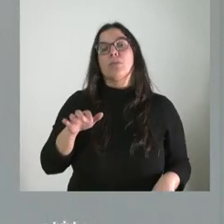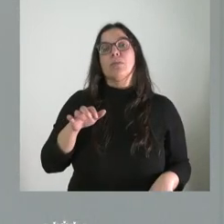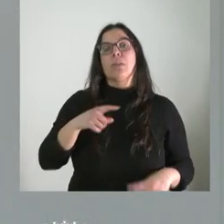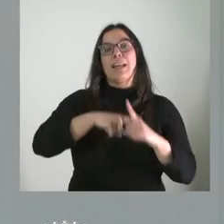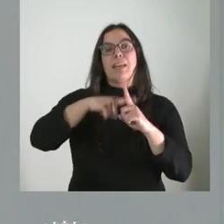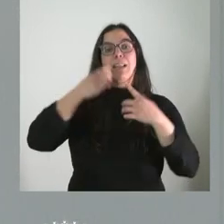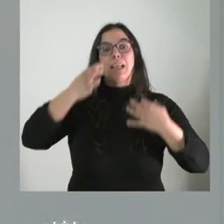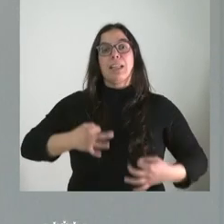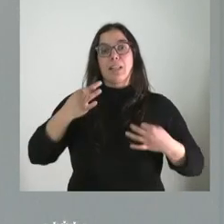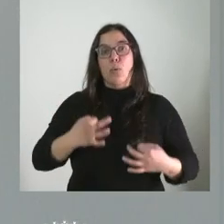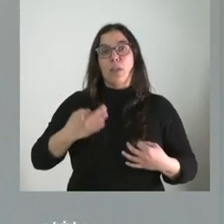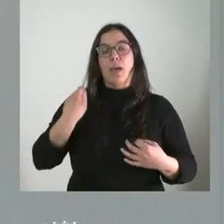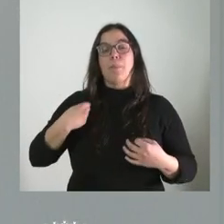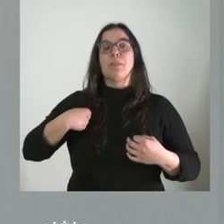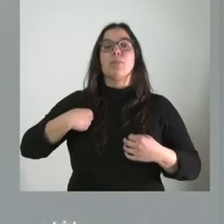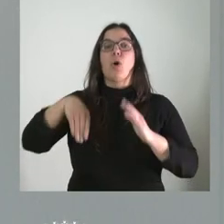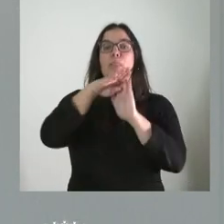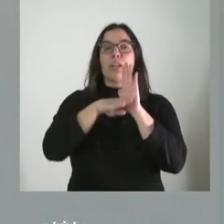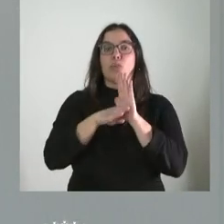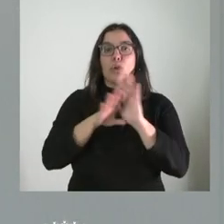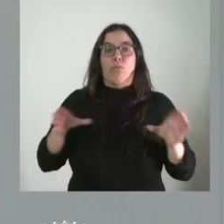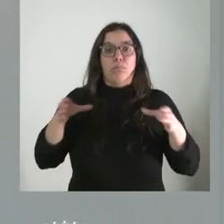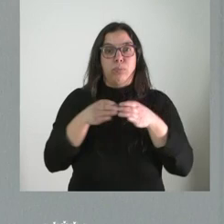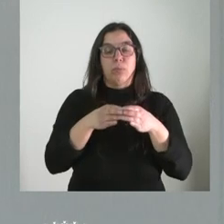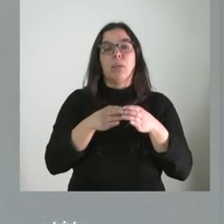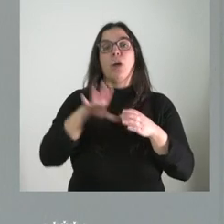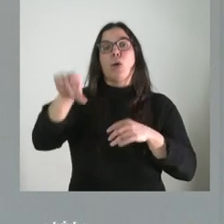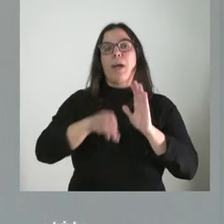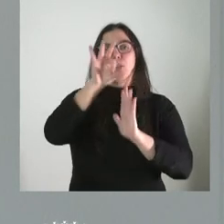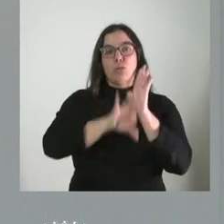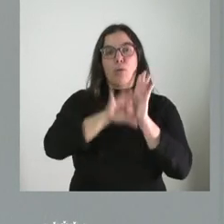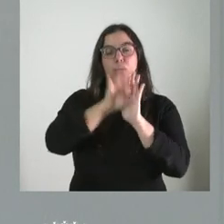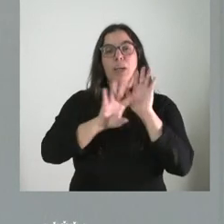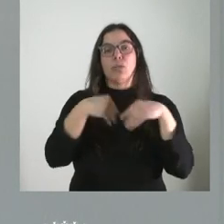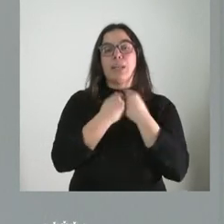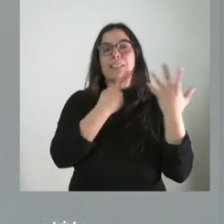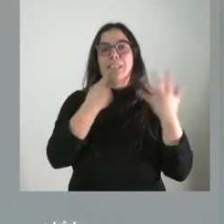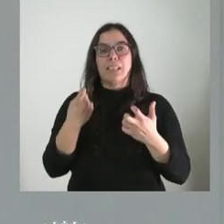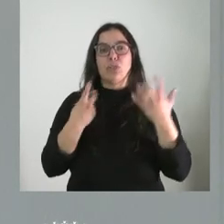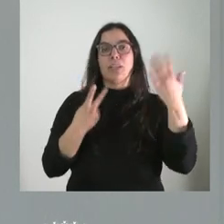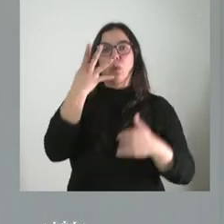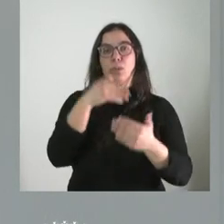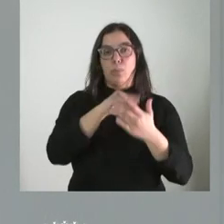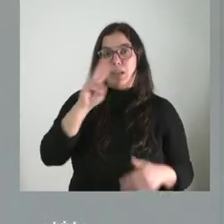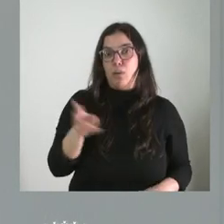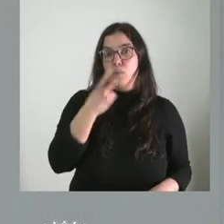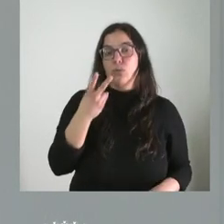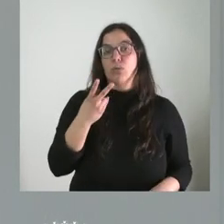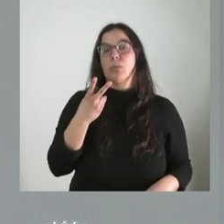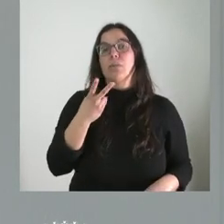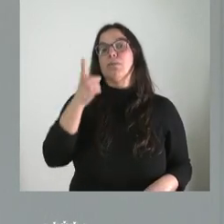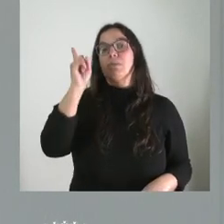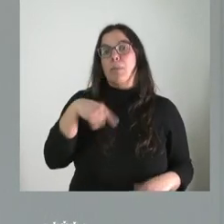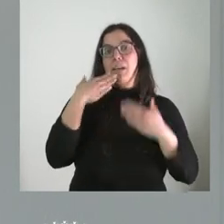de seguridad en el directorio corporativo de la comunidad se va a adquirir software por un importe de 664.000 euros en este caso también